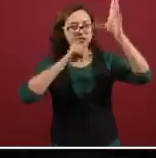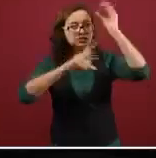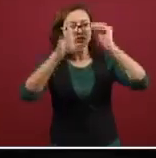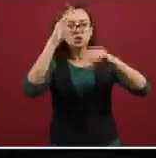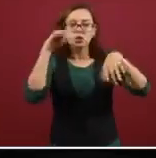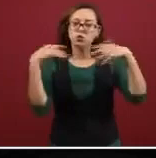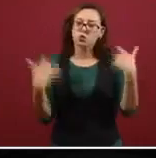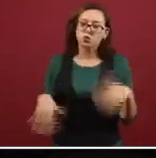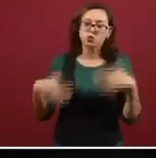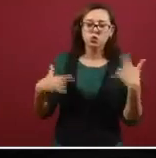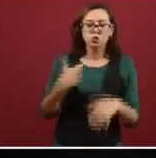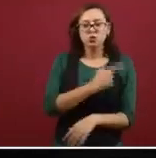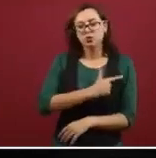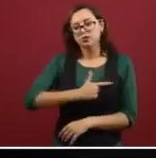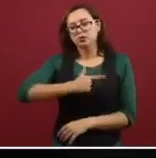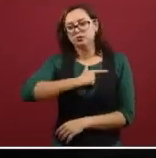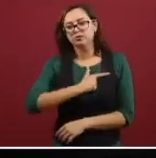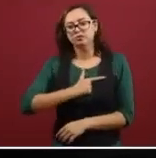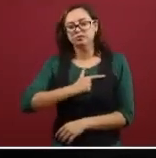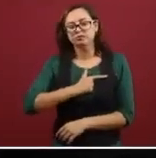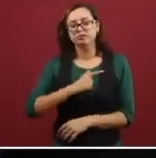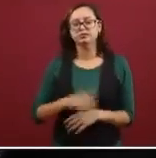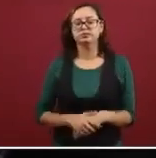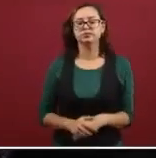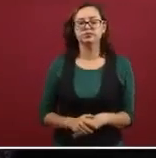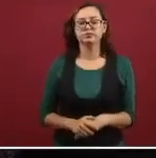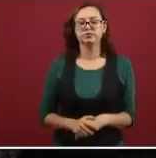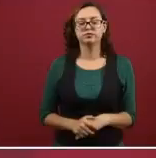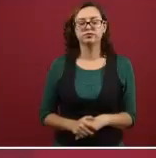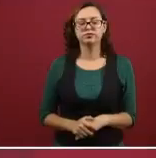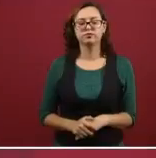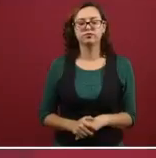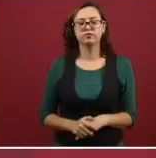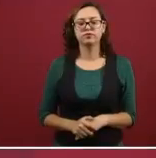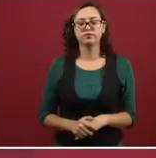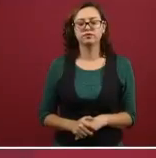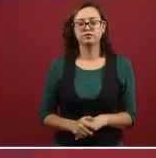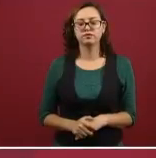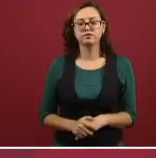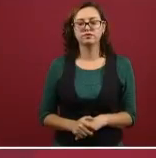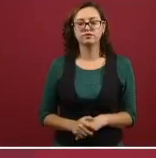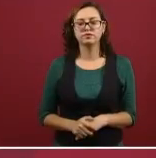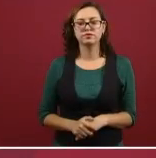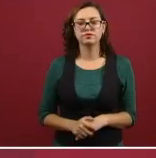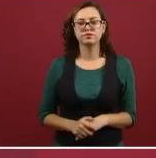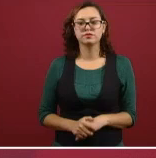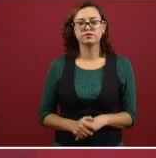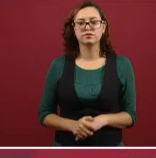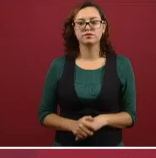gusto. Y no tome en cuenta que hay 200 mil